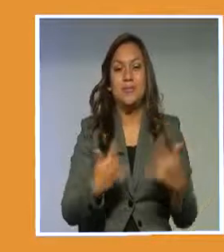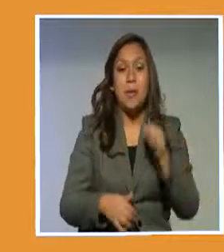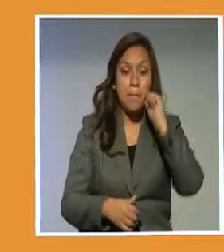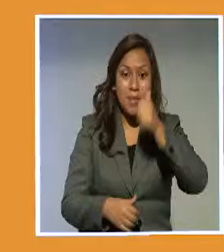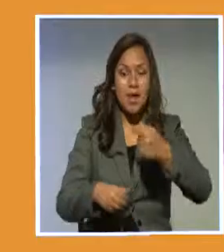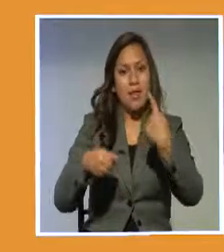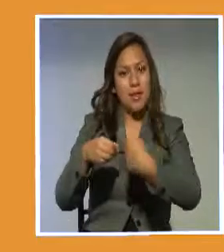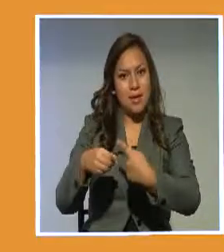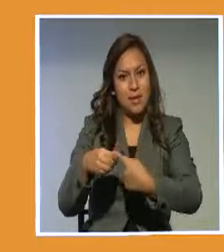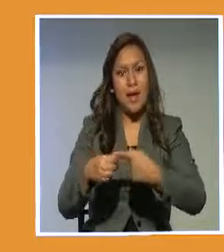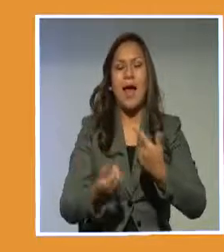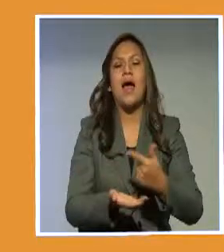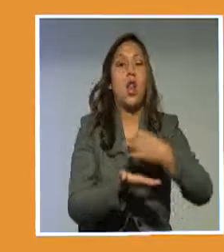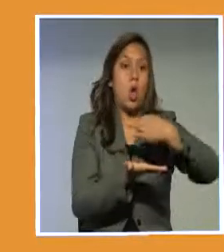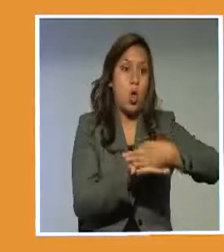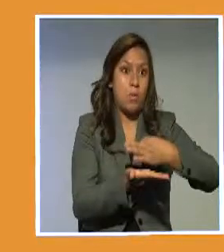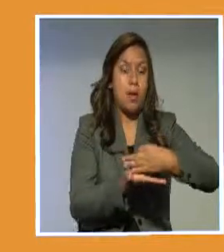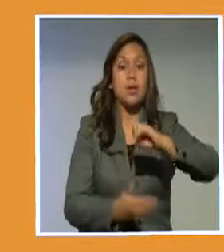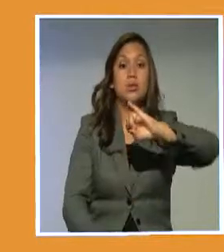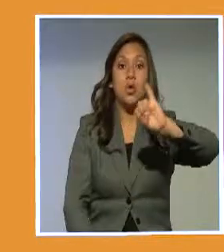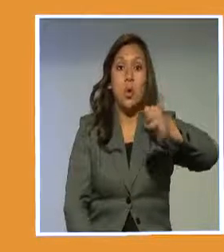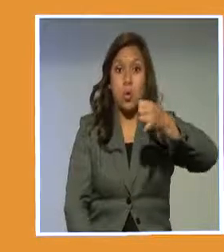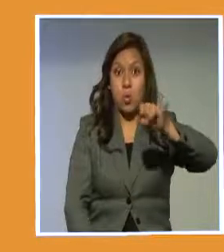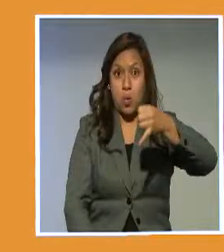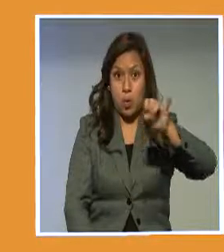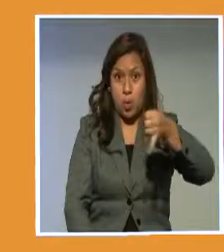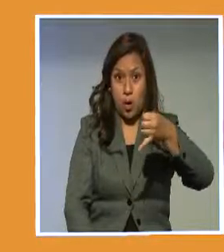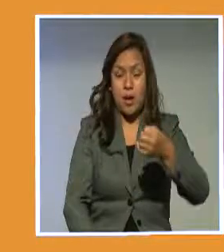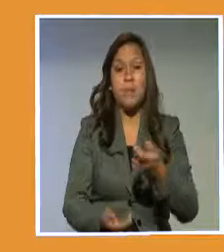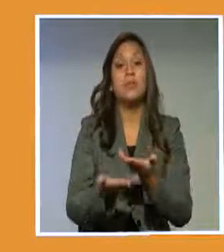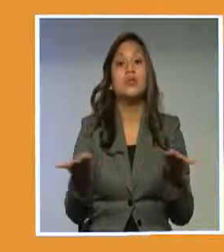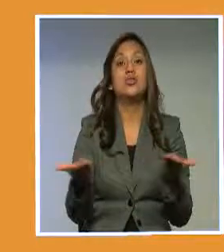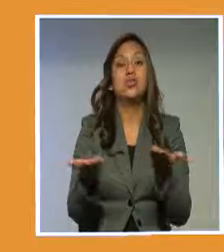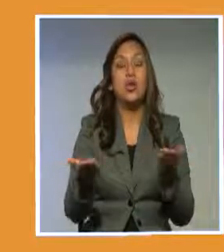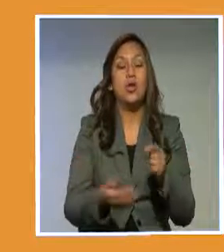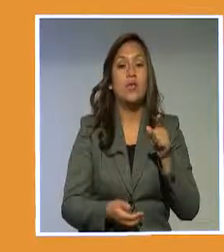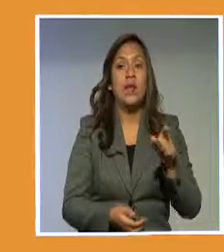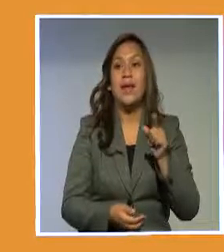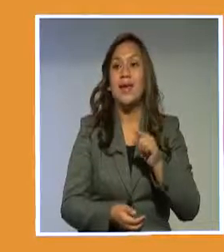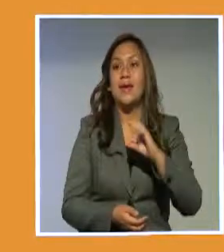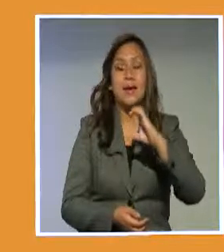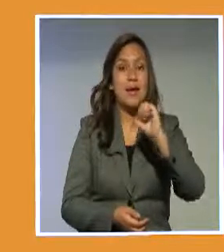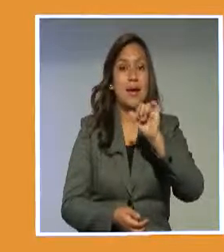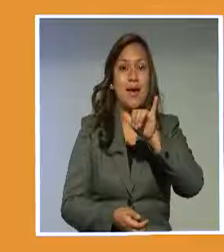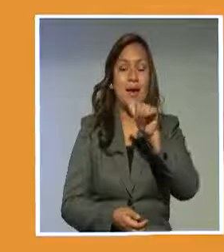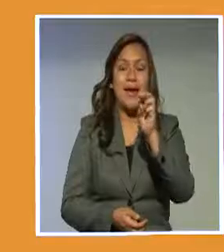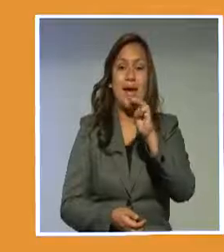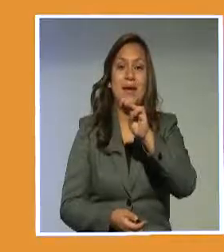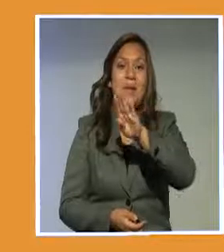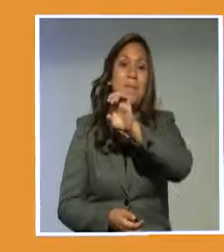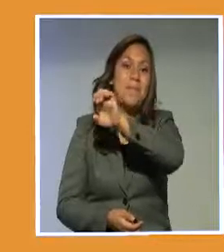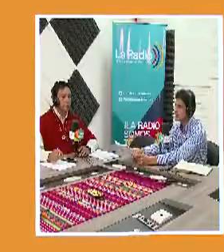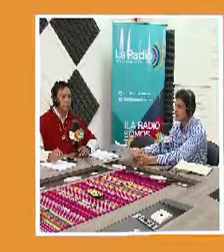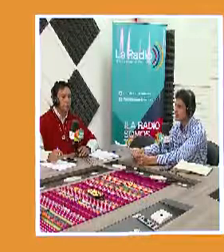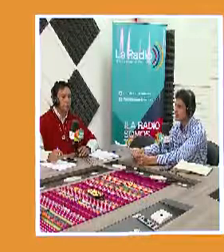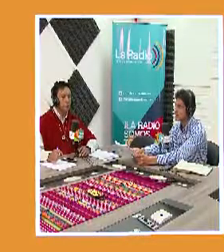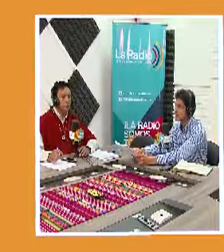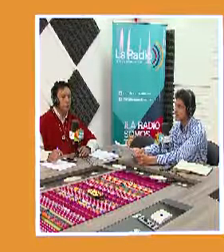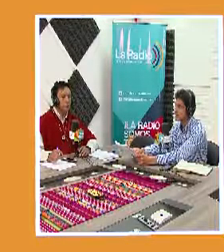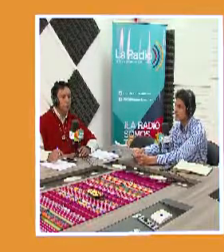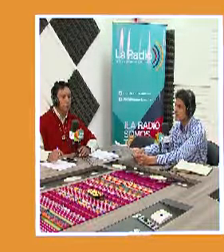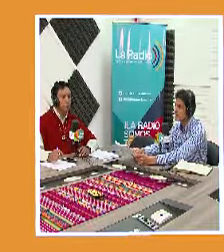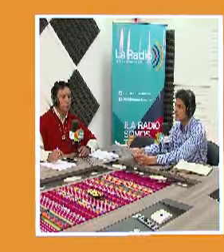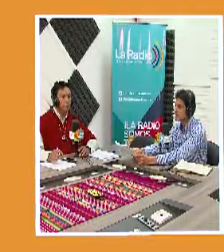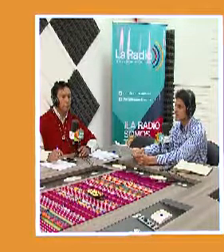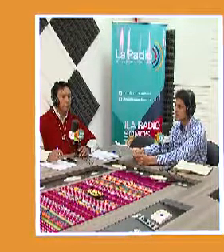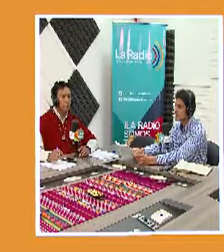capital, en Cotopaxi, el jueves, en Cayambe estaremos el sábado, bueno, ya en diferentes puntos del país nos estaremos